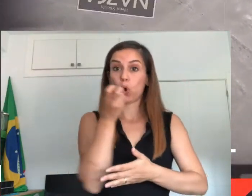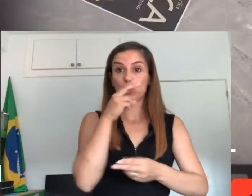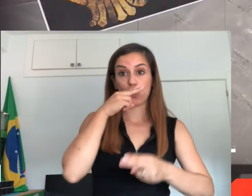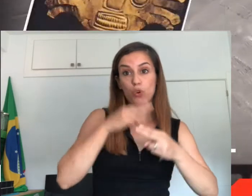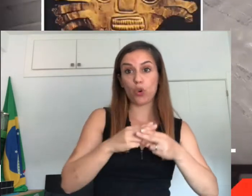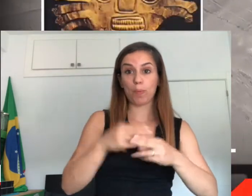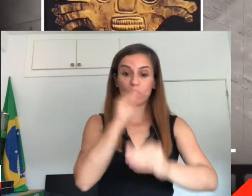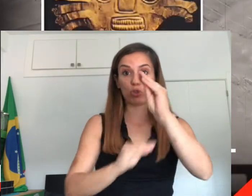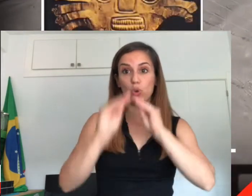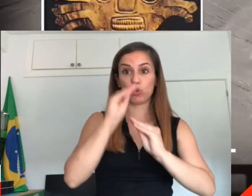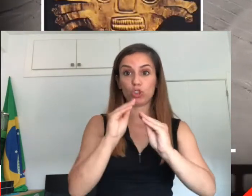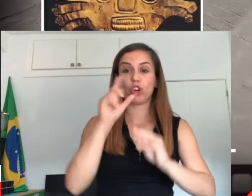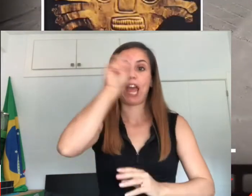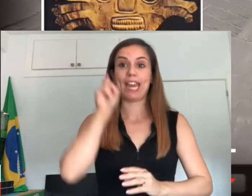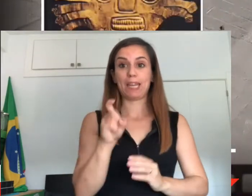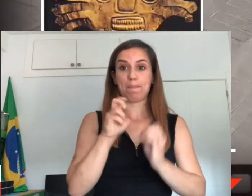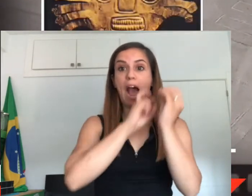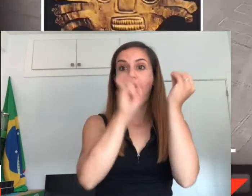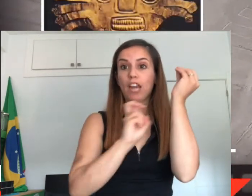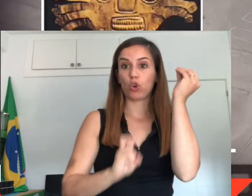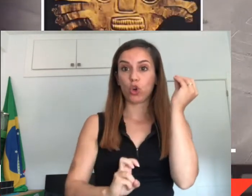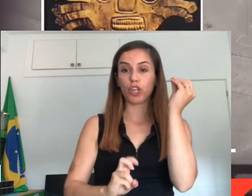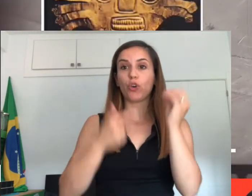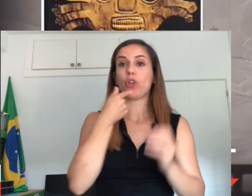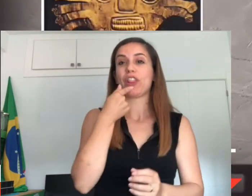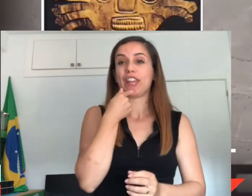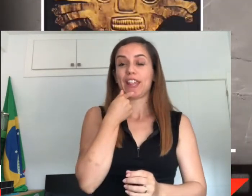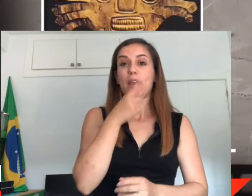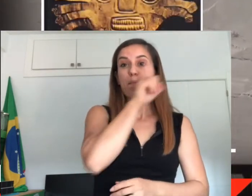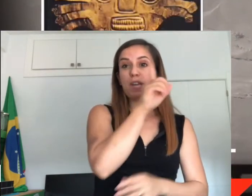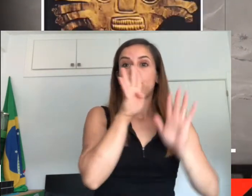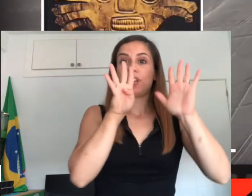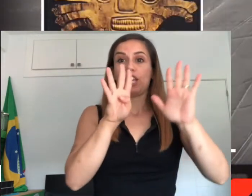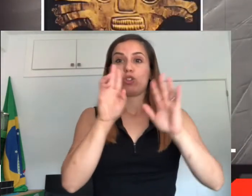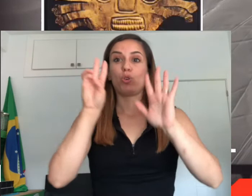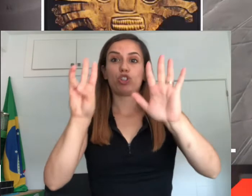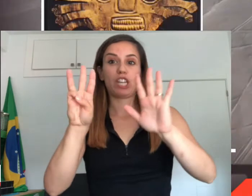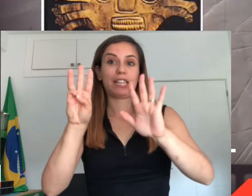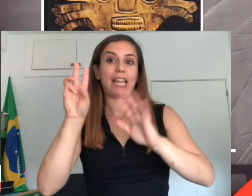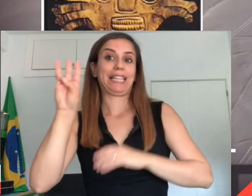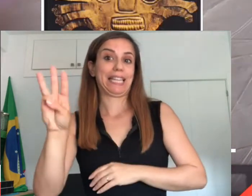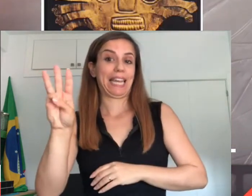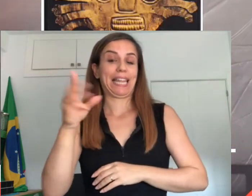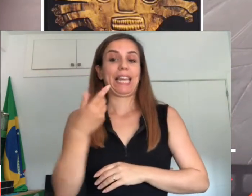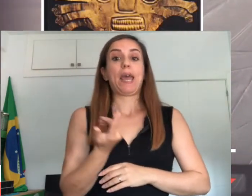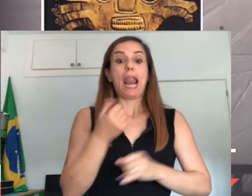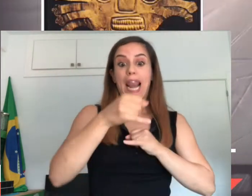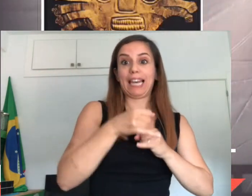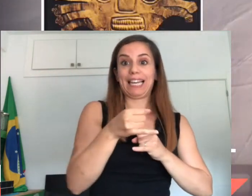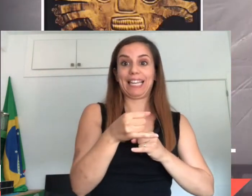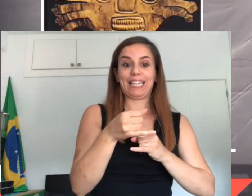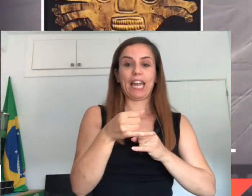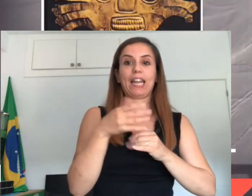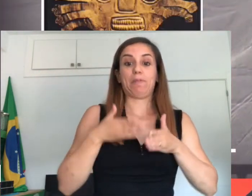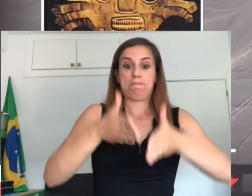Sterling, Nazca, la solución de un enigma arqueológico, definitivamente en 1983, dice que estas líneas rectas funcionaban